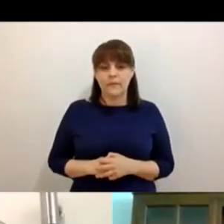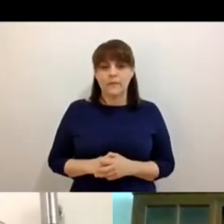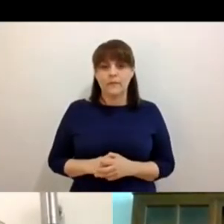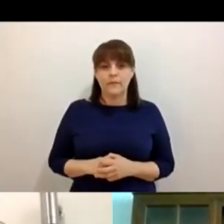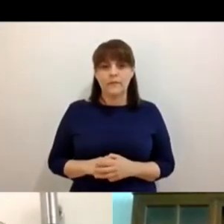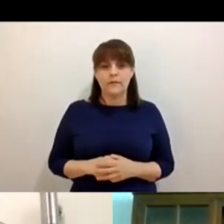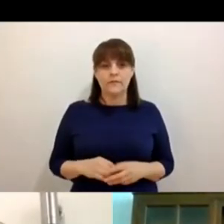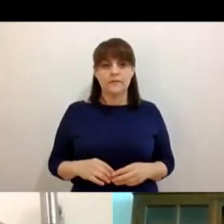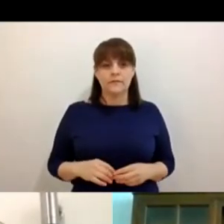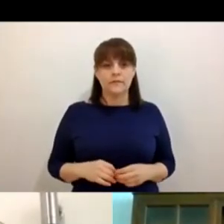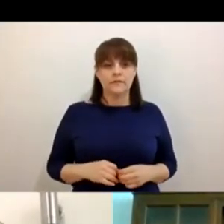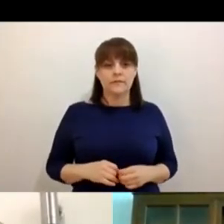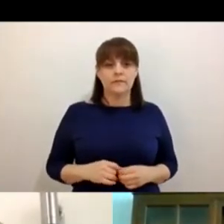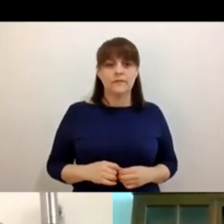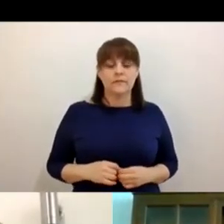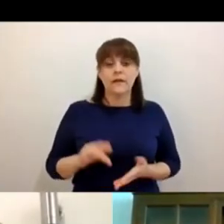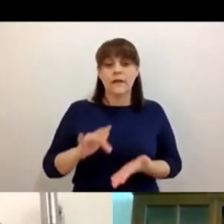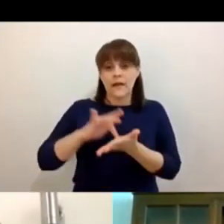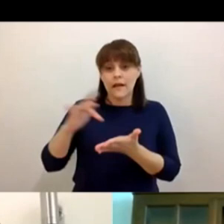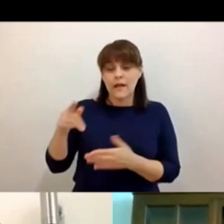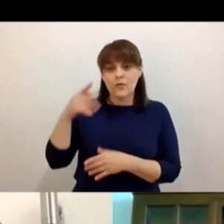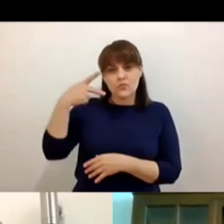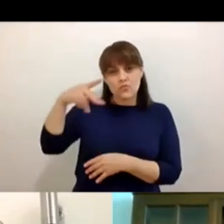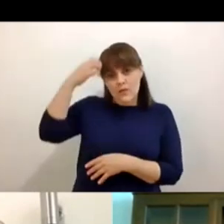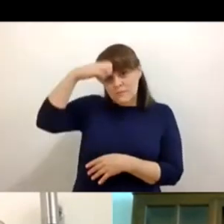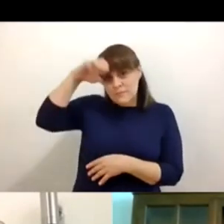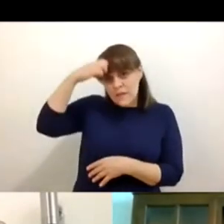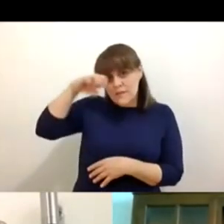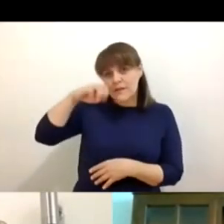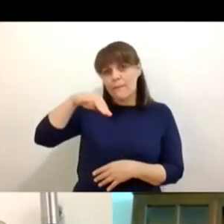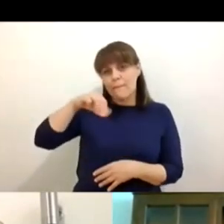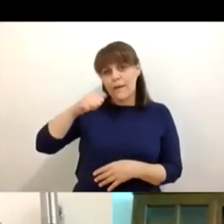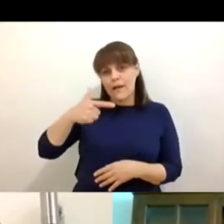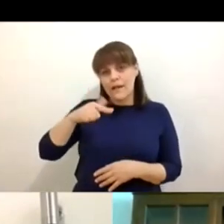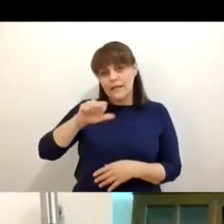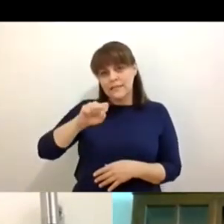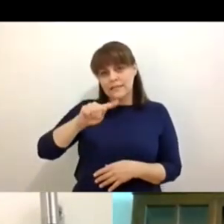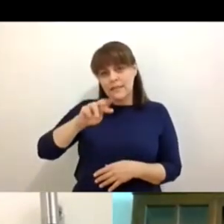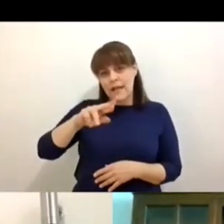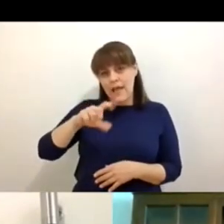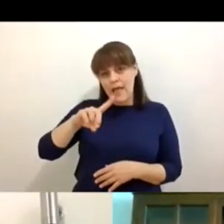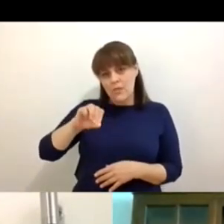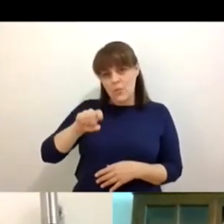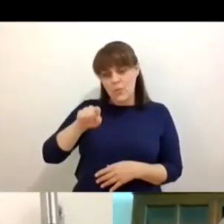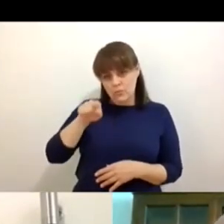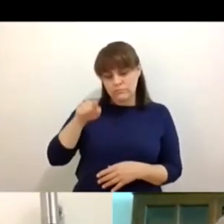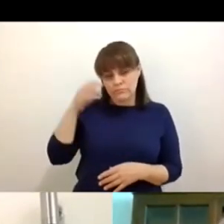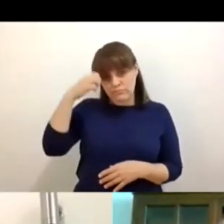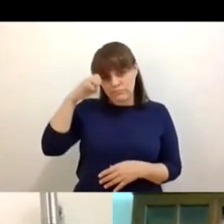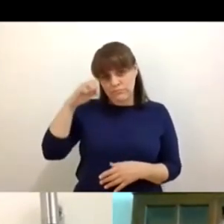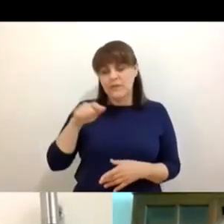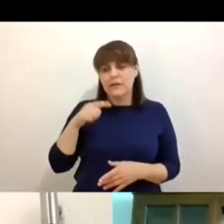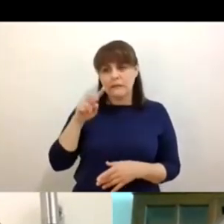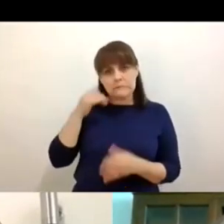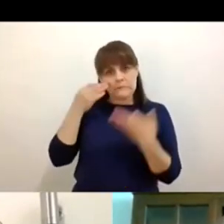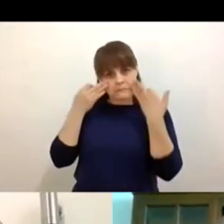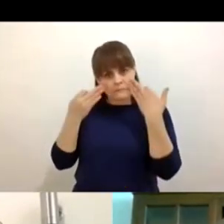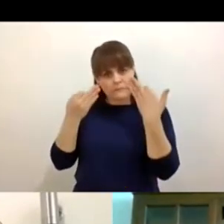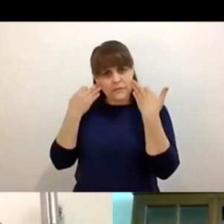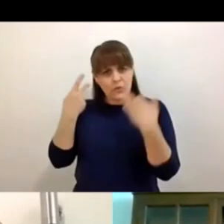por su aportación a Reintegra, que sin duda es una organización reconocida que ha trabajado con esta población durante muchísimos